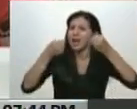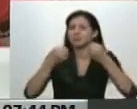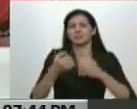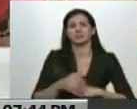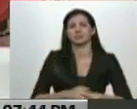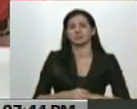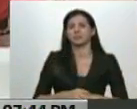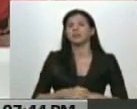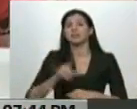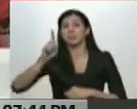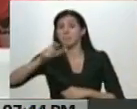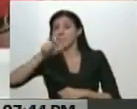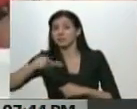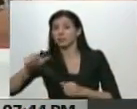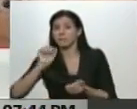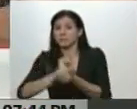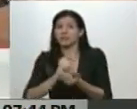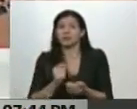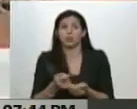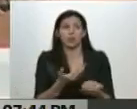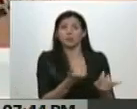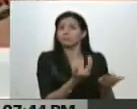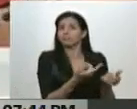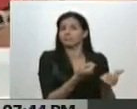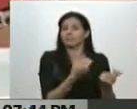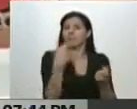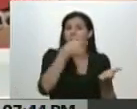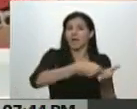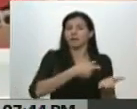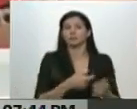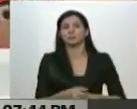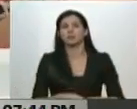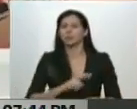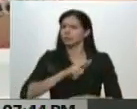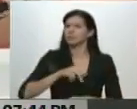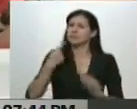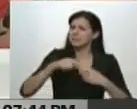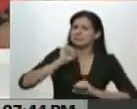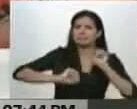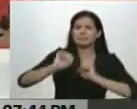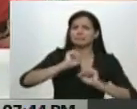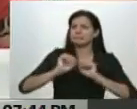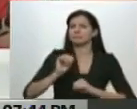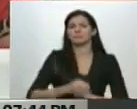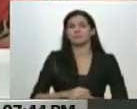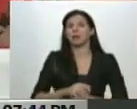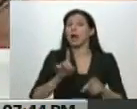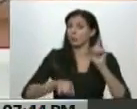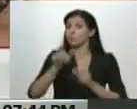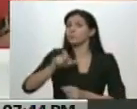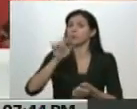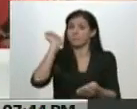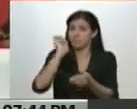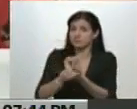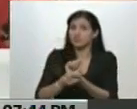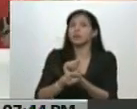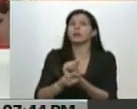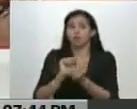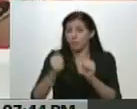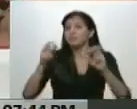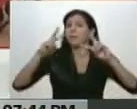están privadas de libertad. Pero eso es todo lo que nosotros hemos venido contrarrestando. Y hay personas detenidas,